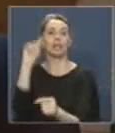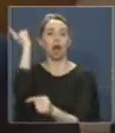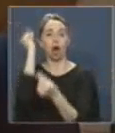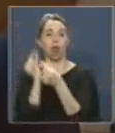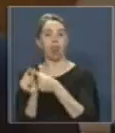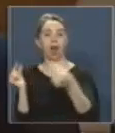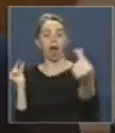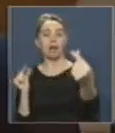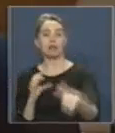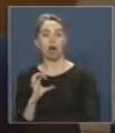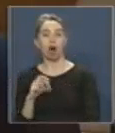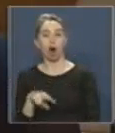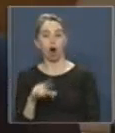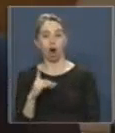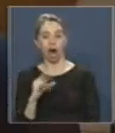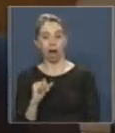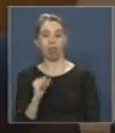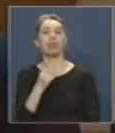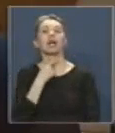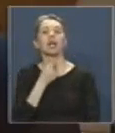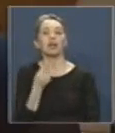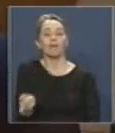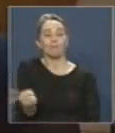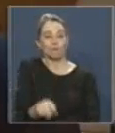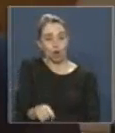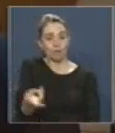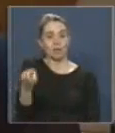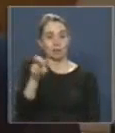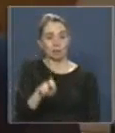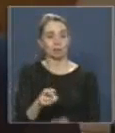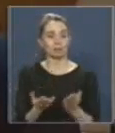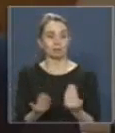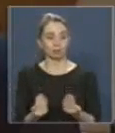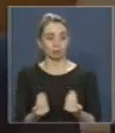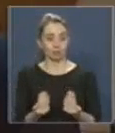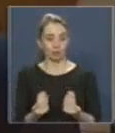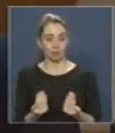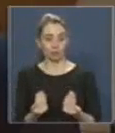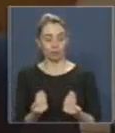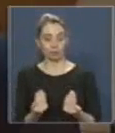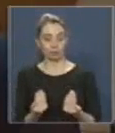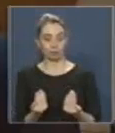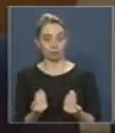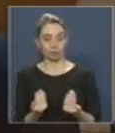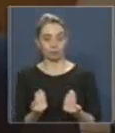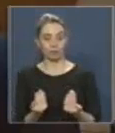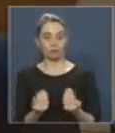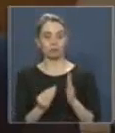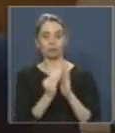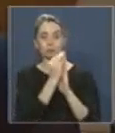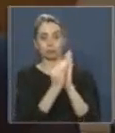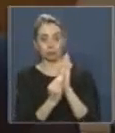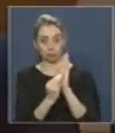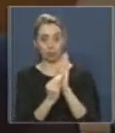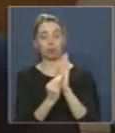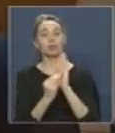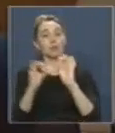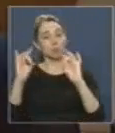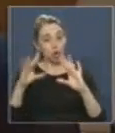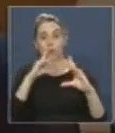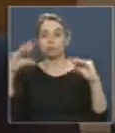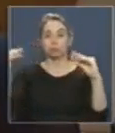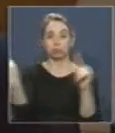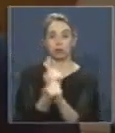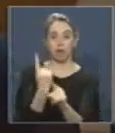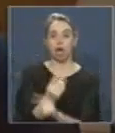CONADI. Quisiera volver a recalcar que es necesario el poder establecer diálogo. Lo